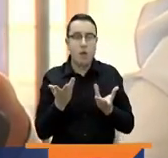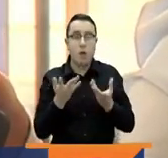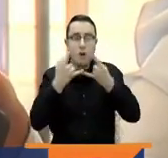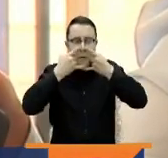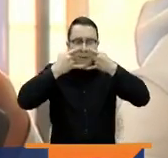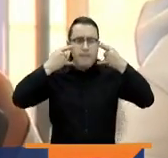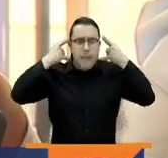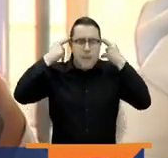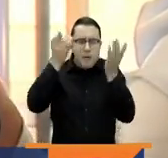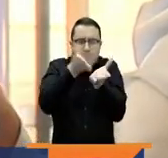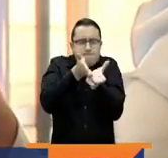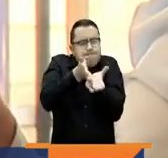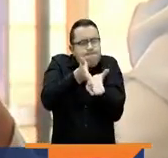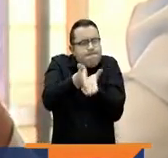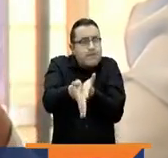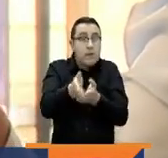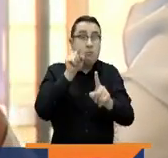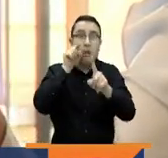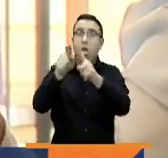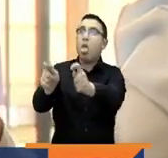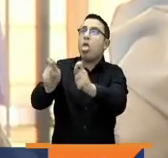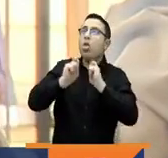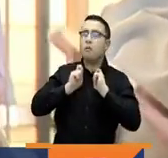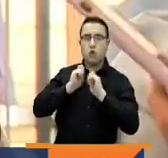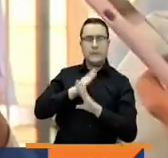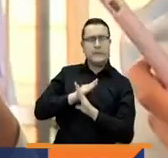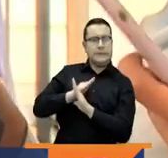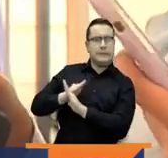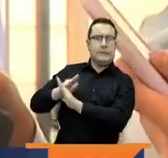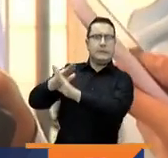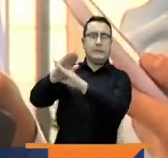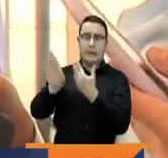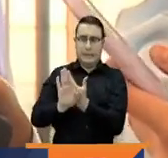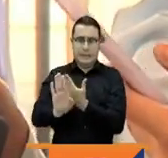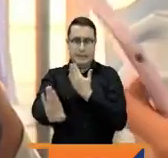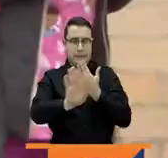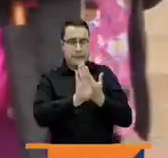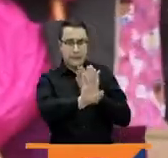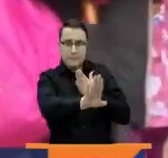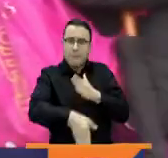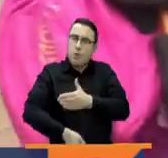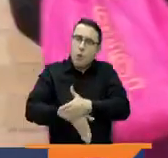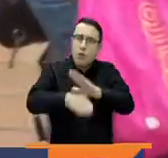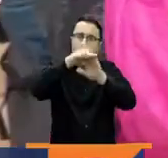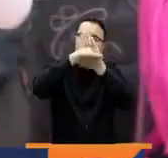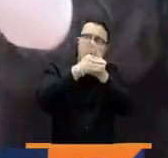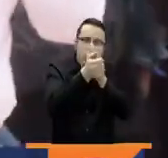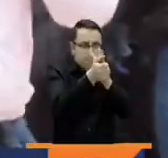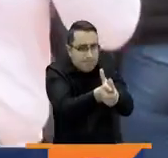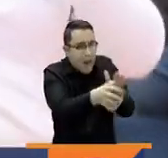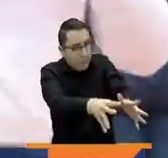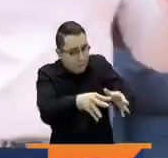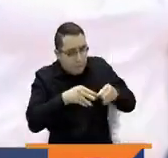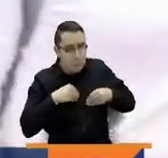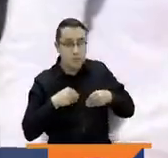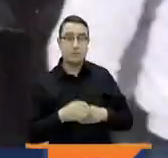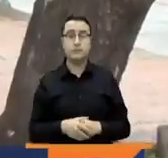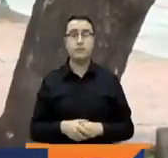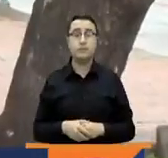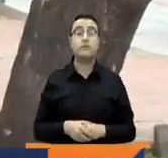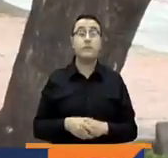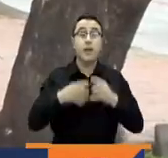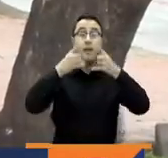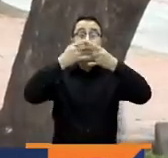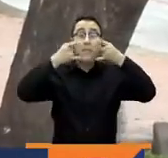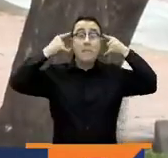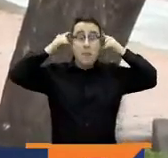poder reducir el contagio, para tener el distanciamiento social, seguir protocolos de bioseguridad. El tapabocas debe ser manipulado desde las cuerdas